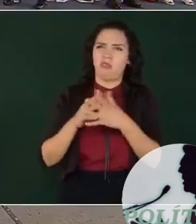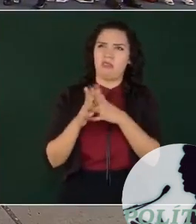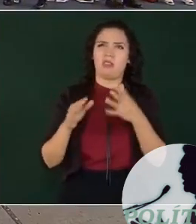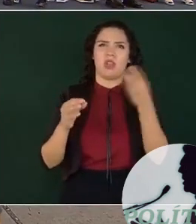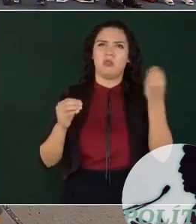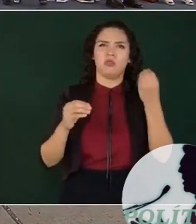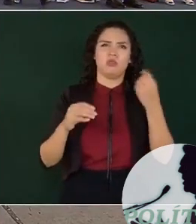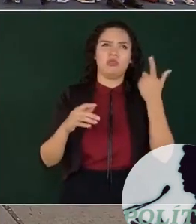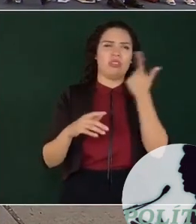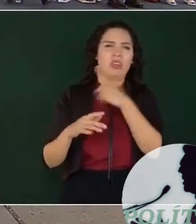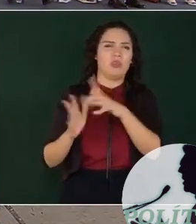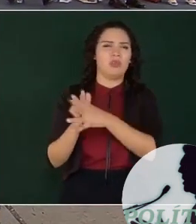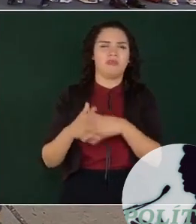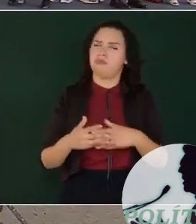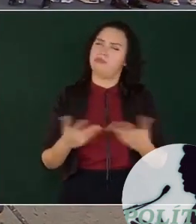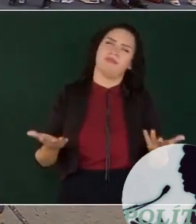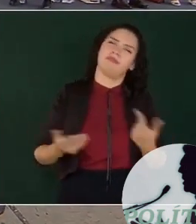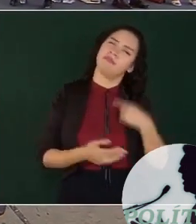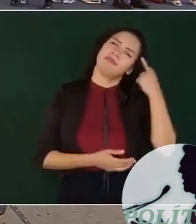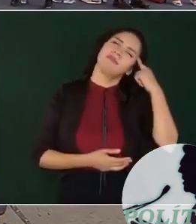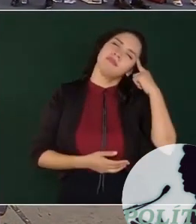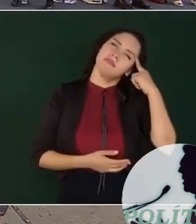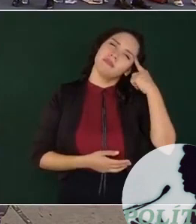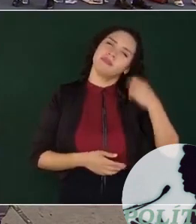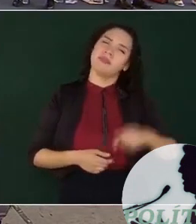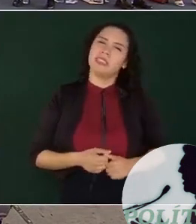pueden ustedes constatar, como una campaña.